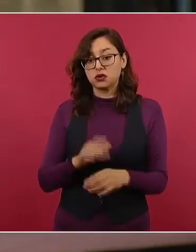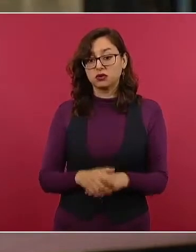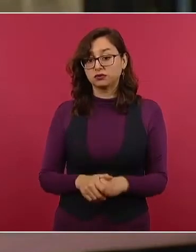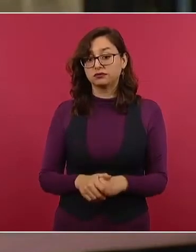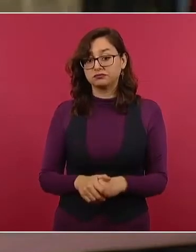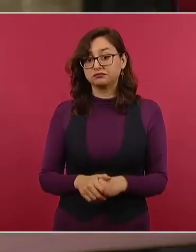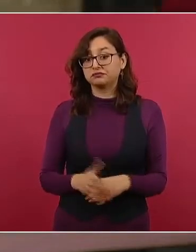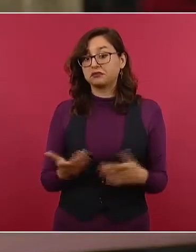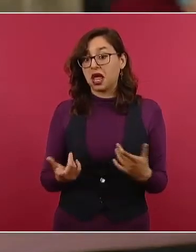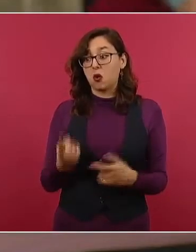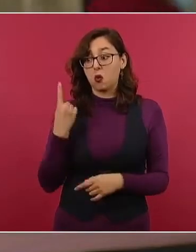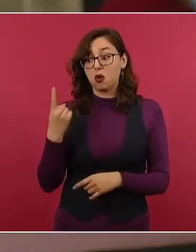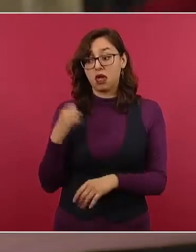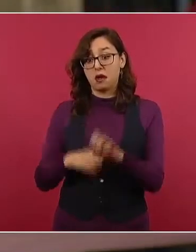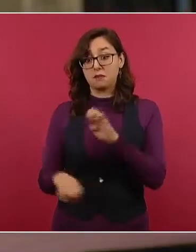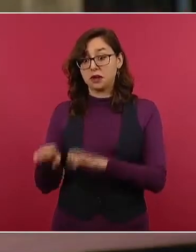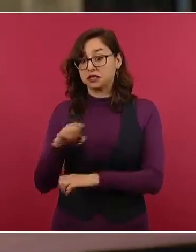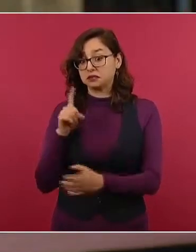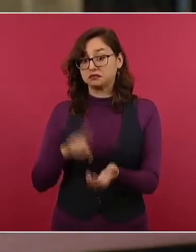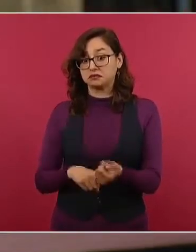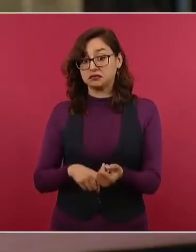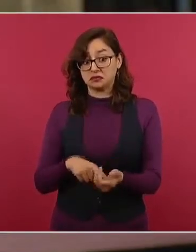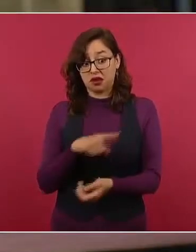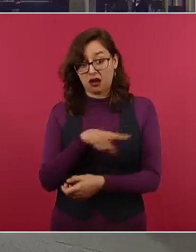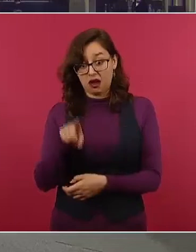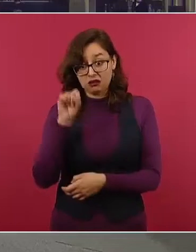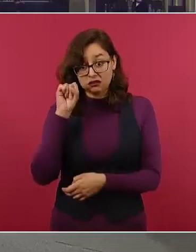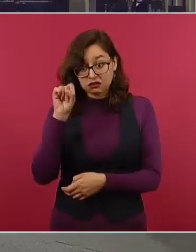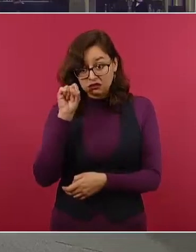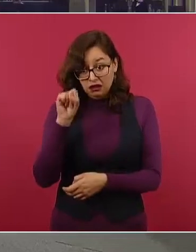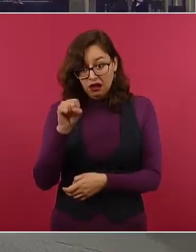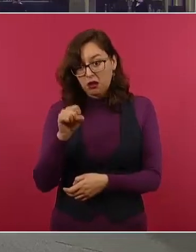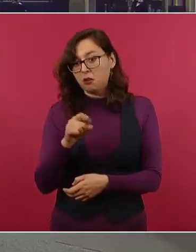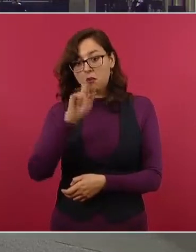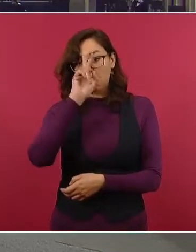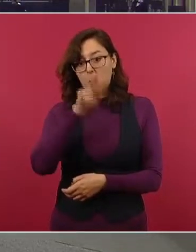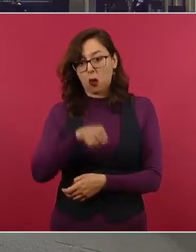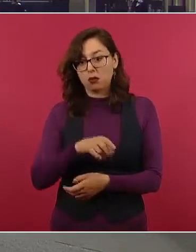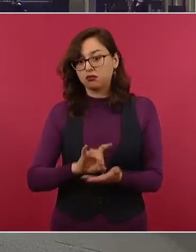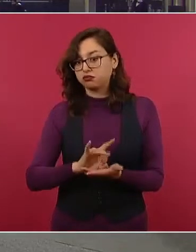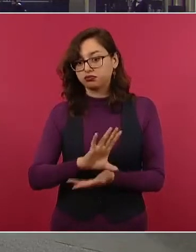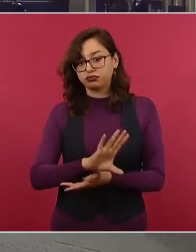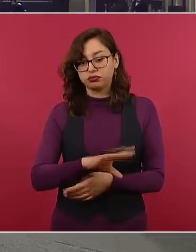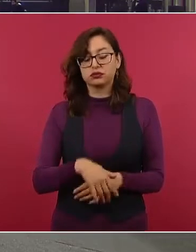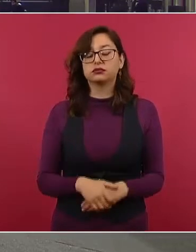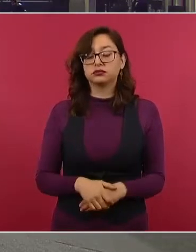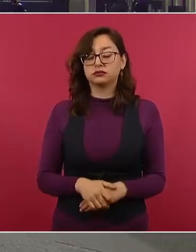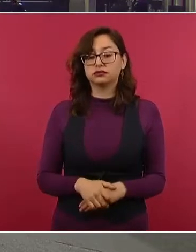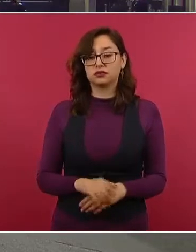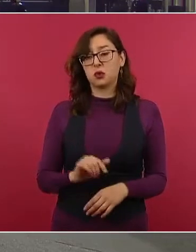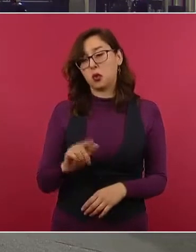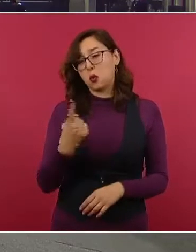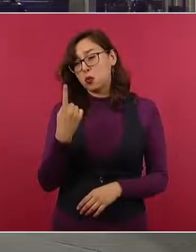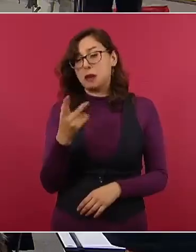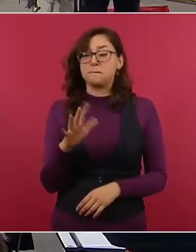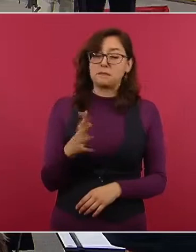tener un sindicato. La que más o menos trata bien a los trabajadores es ICABE. Sin embargo,